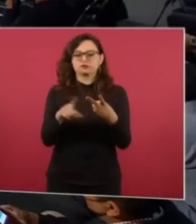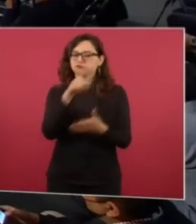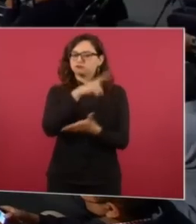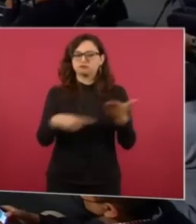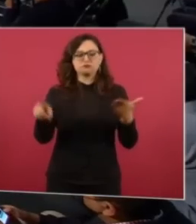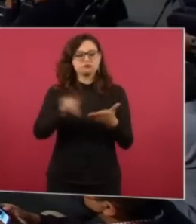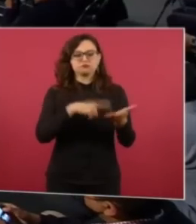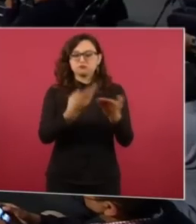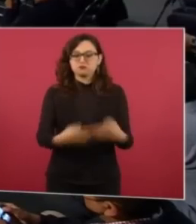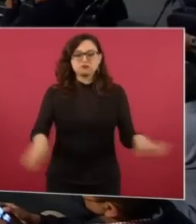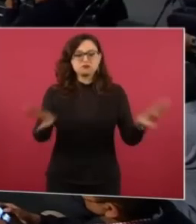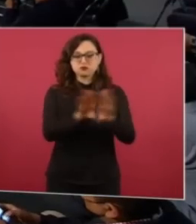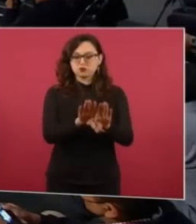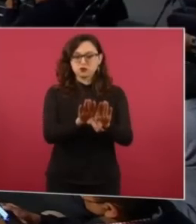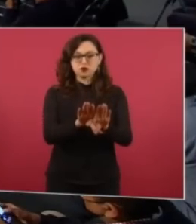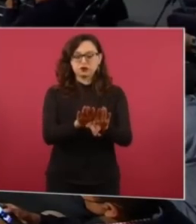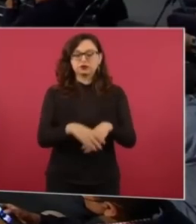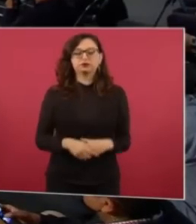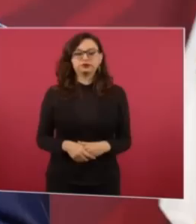completamente